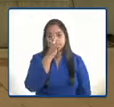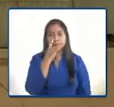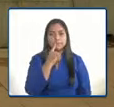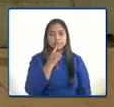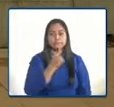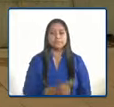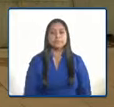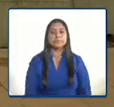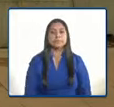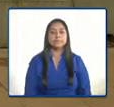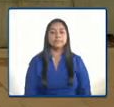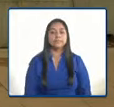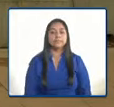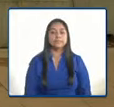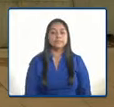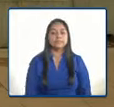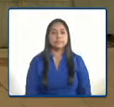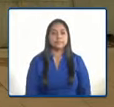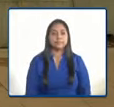Francisco Molina.